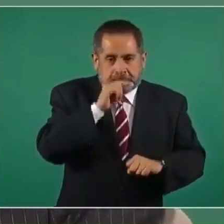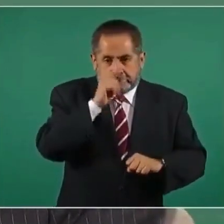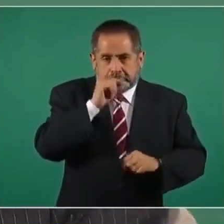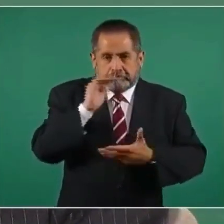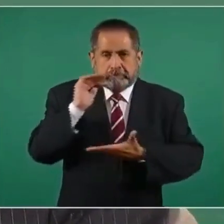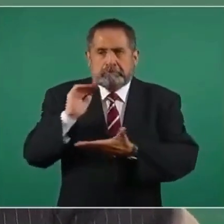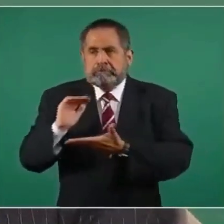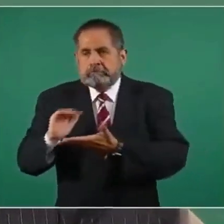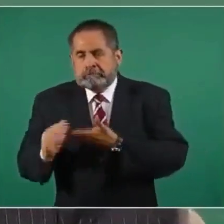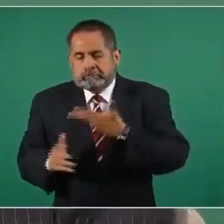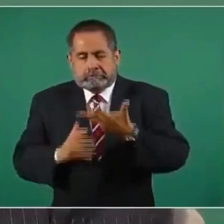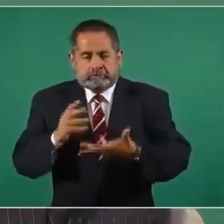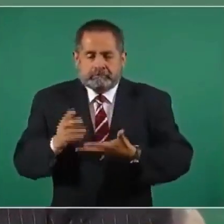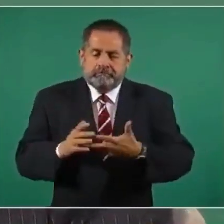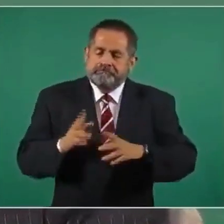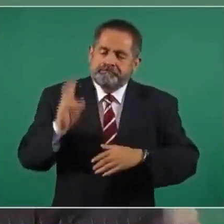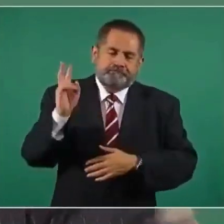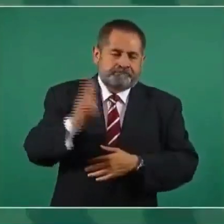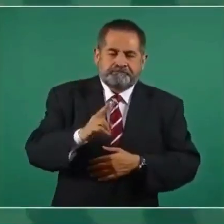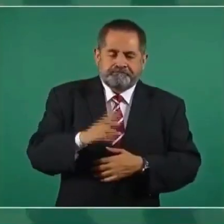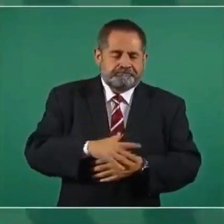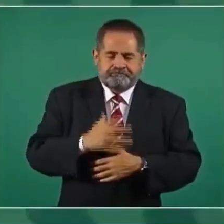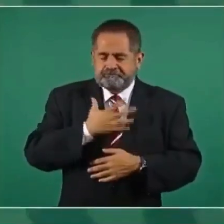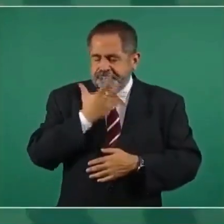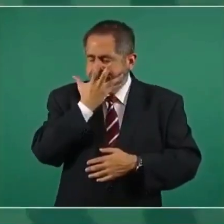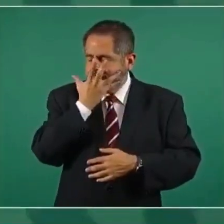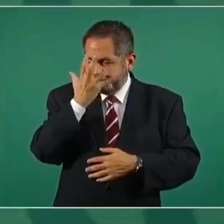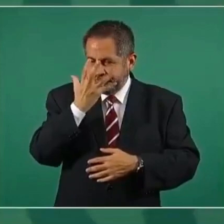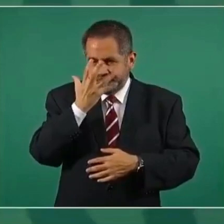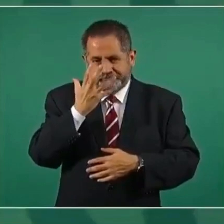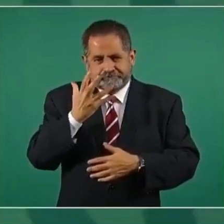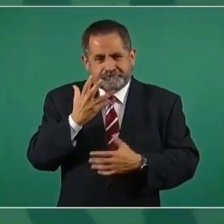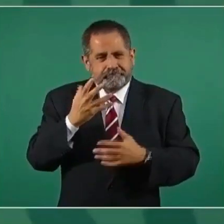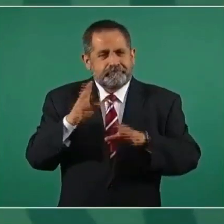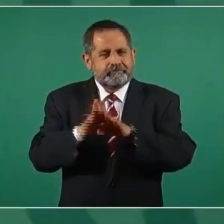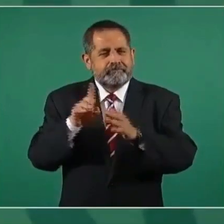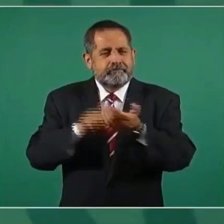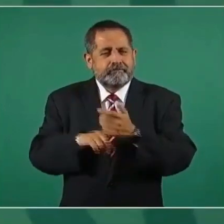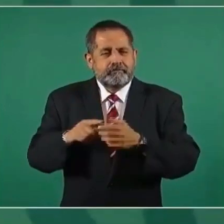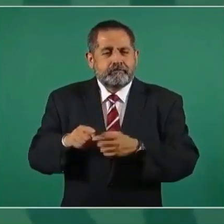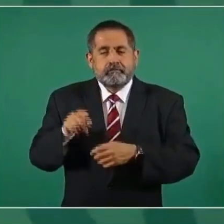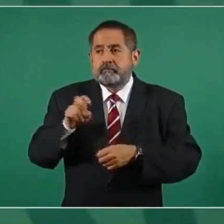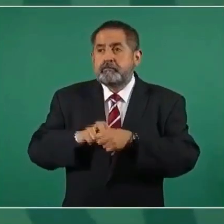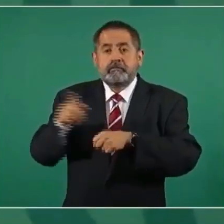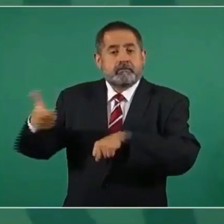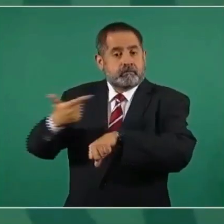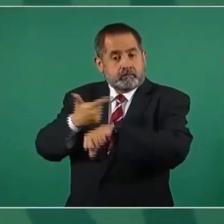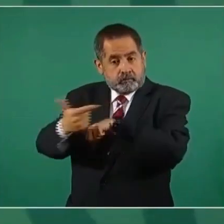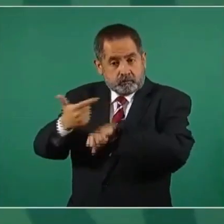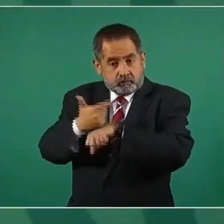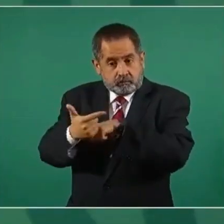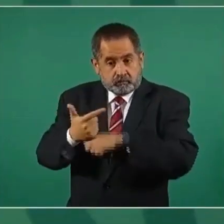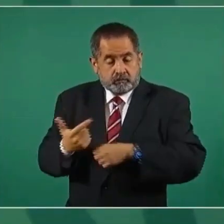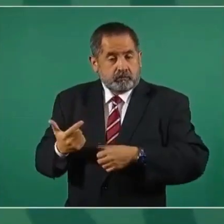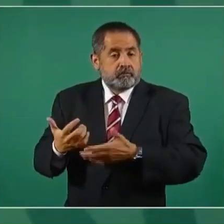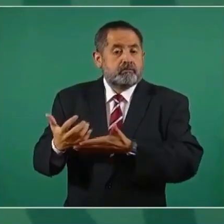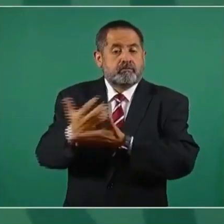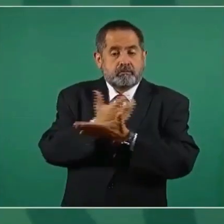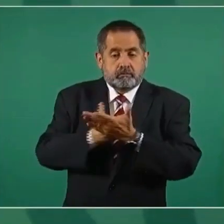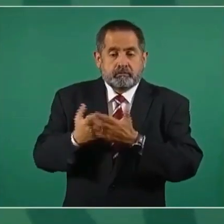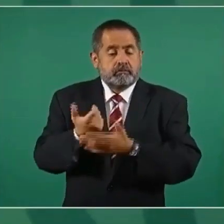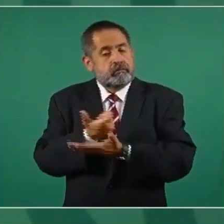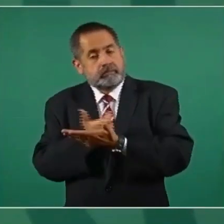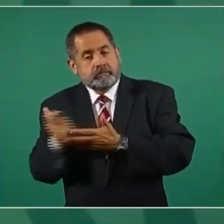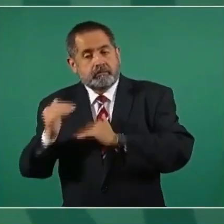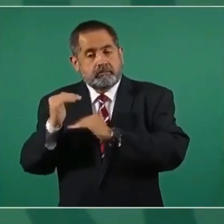Es una vergüenza saber que el salario mínimo en Guatemala, en Honduras, en El Salvador,